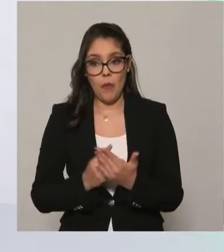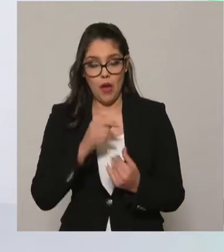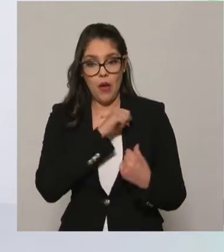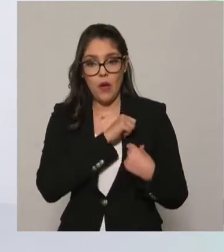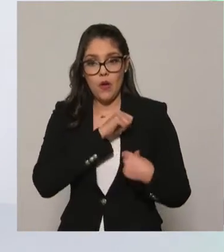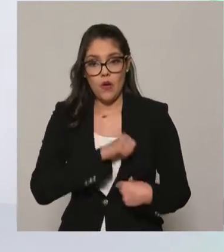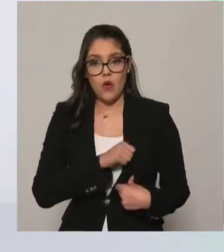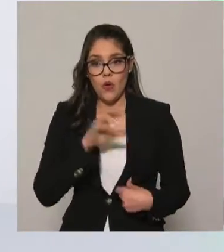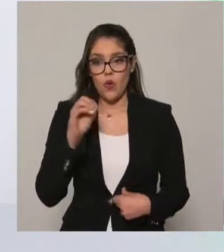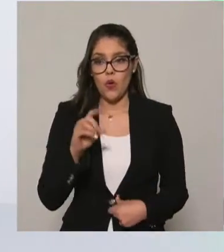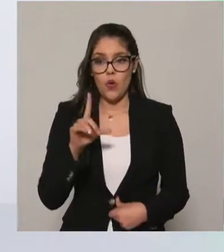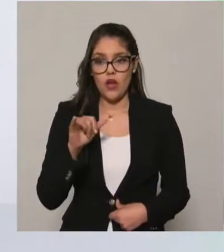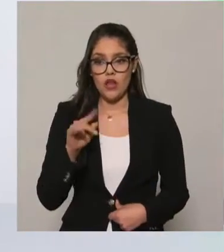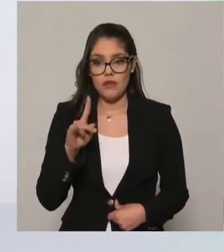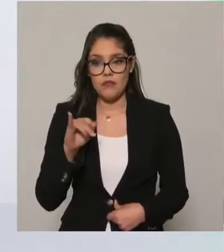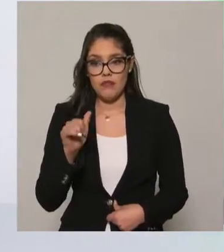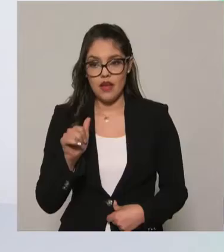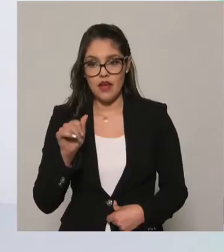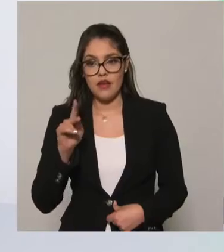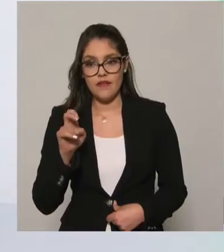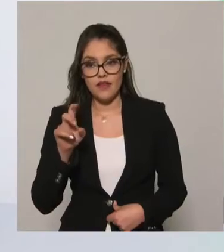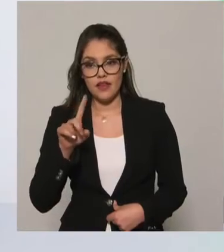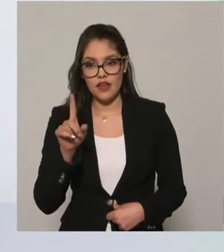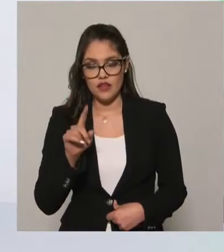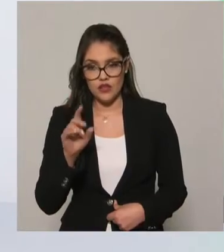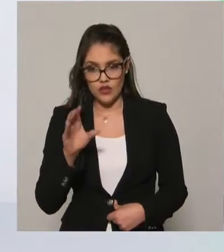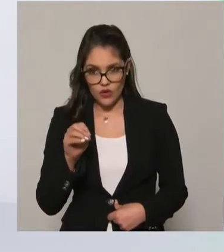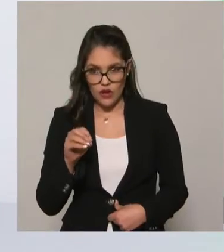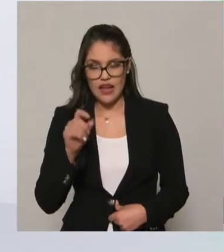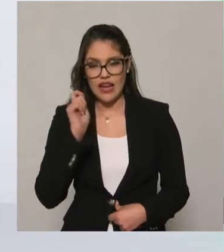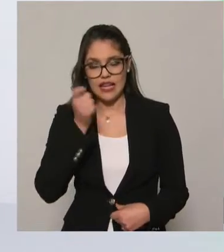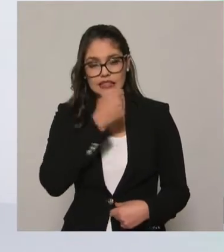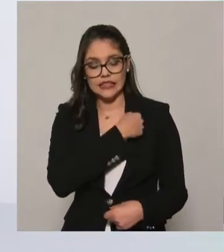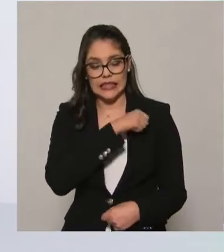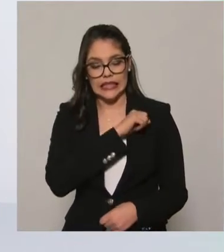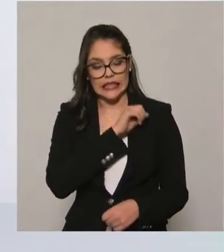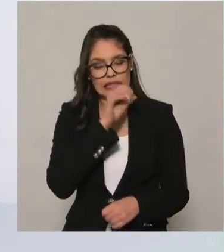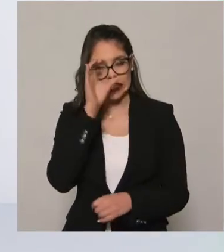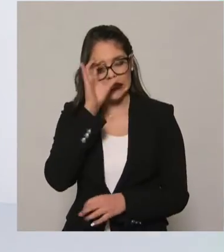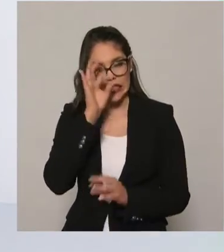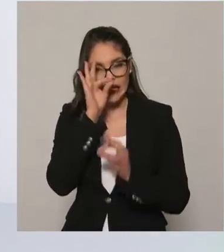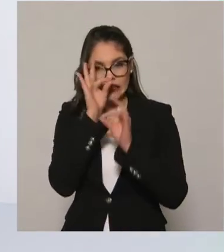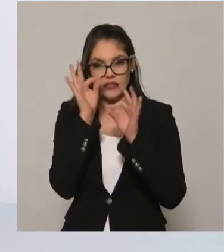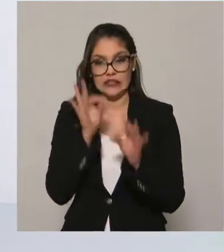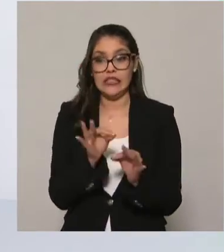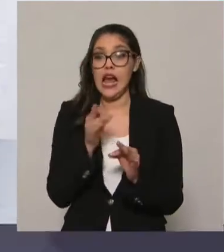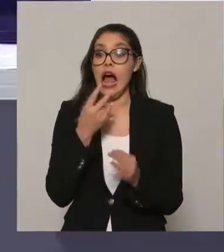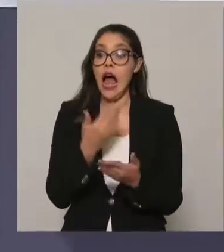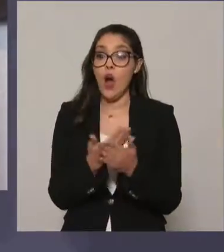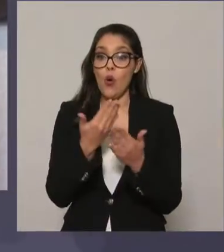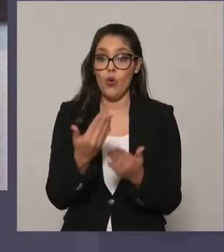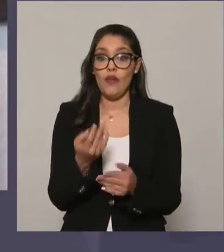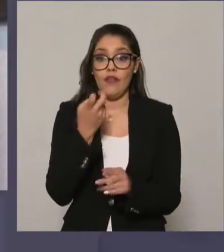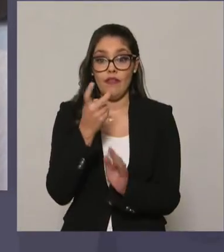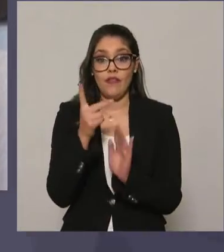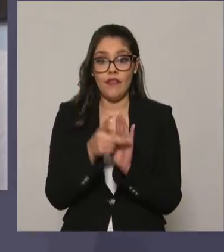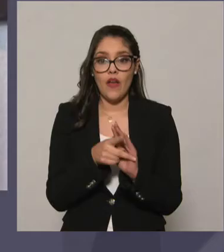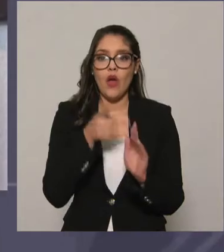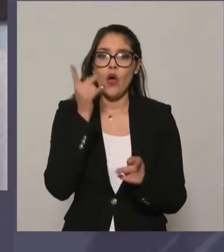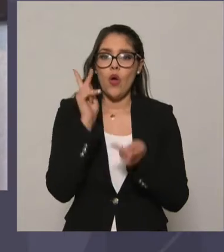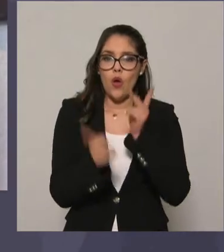conduce Olimpia Velasco. Su programa se llama Salud a Ciencia Cierta. En esta ocasión, ella va a hablar con